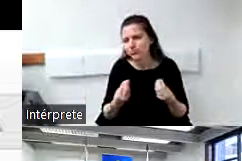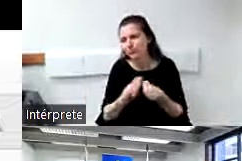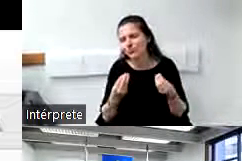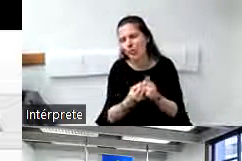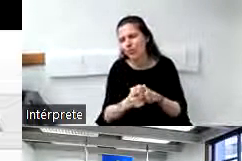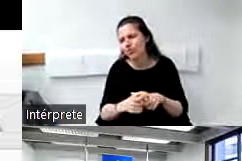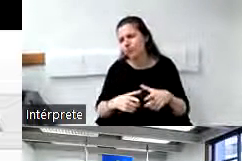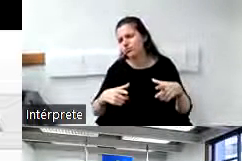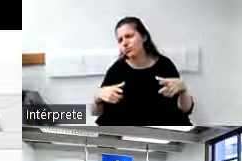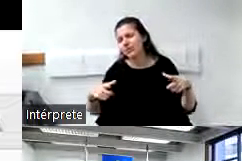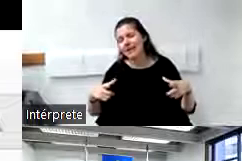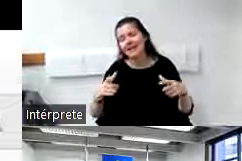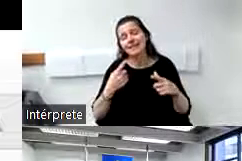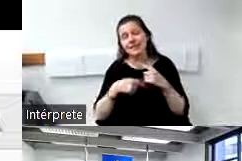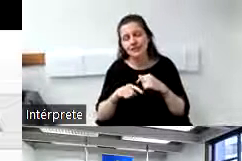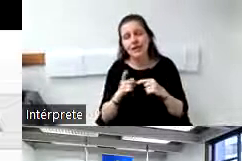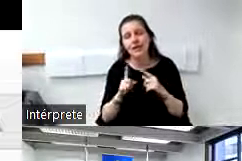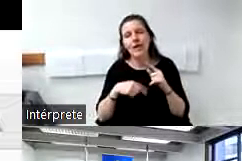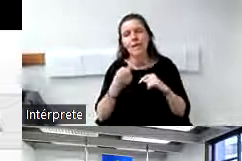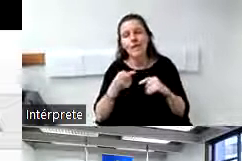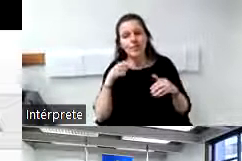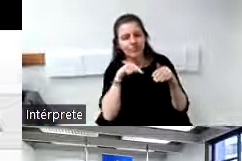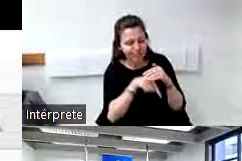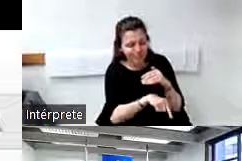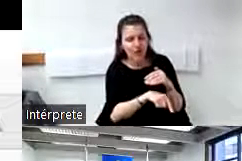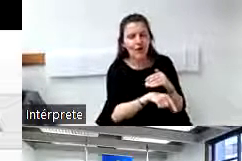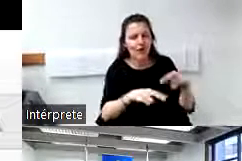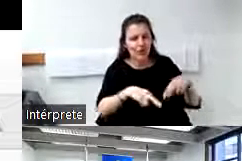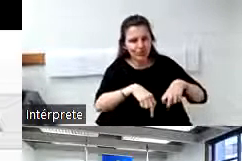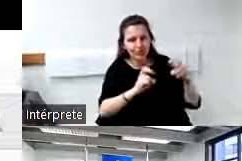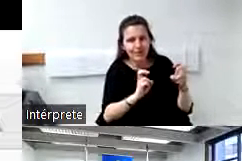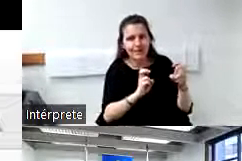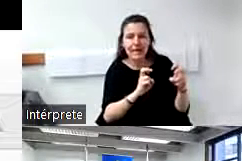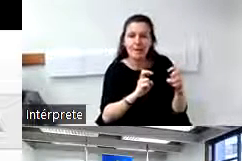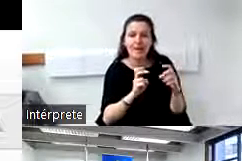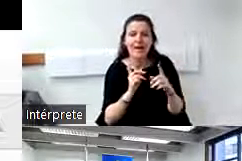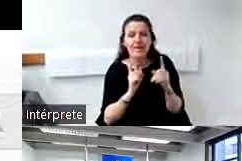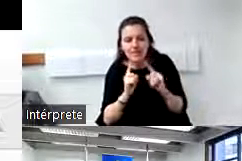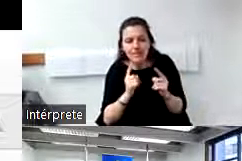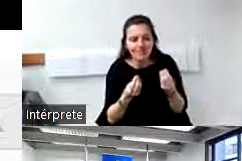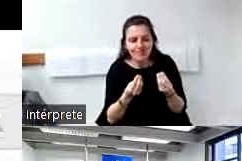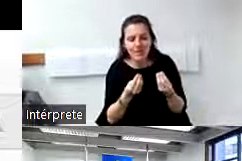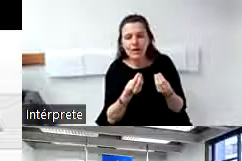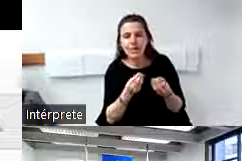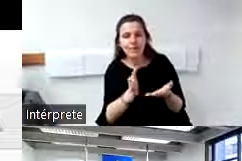qué se puede ir eliminando y qué cosas se pueden ir